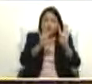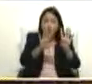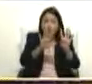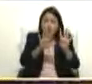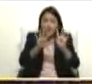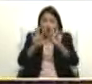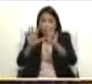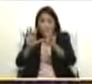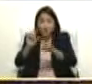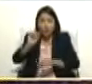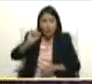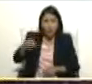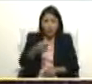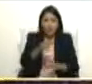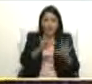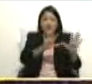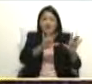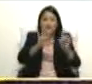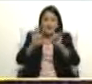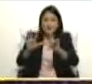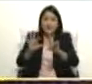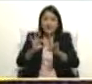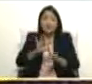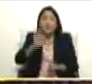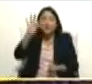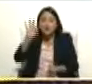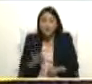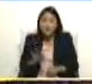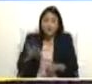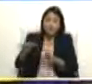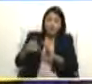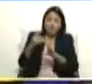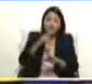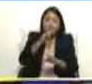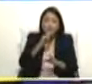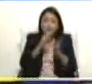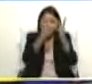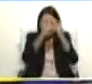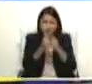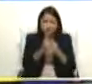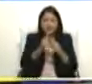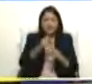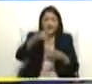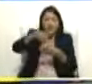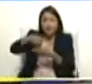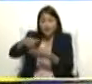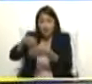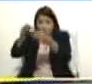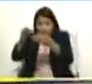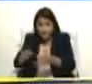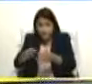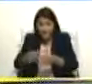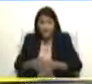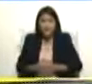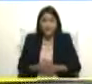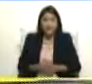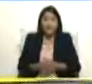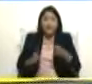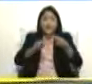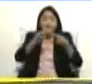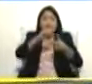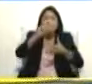98.16 de la transmisión en estos momentos ya procesada. La pregunta número uno.